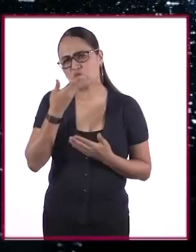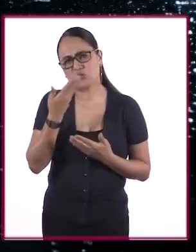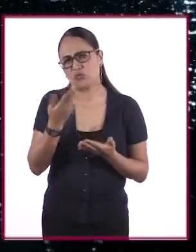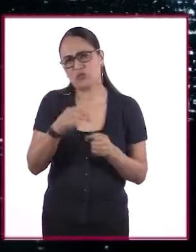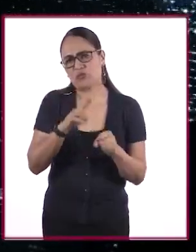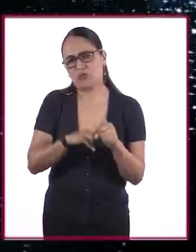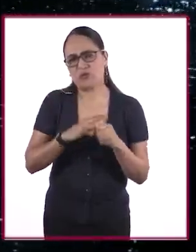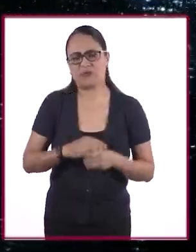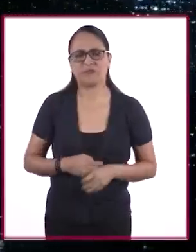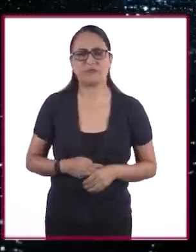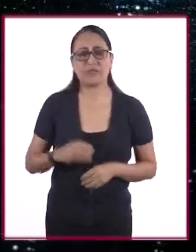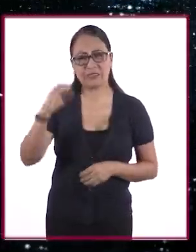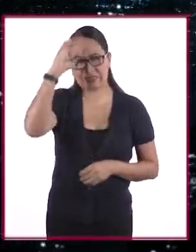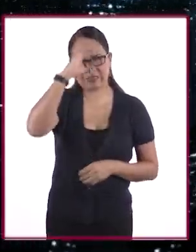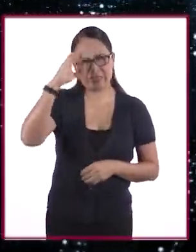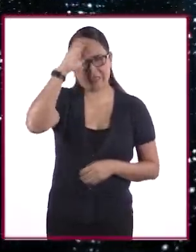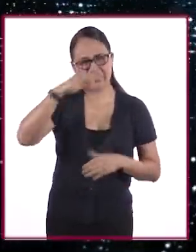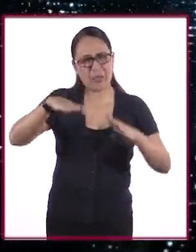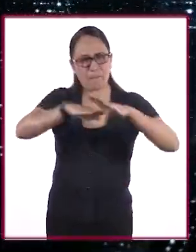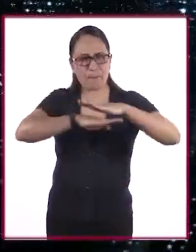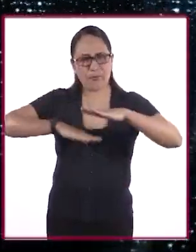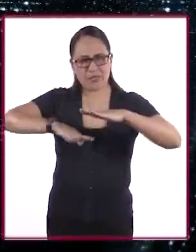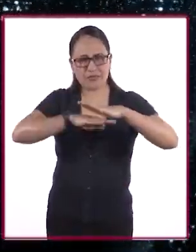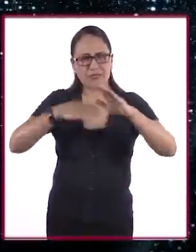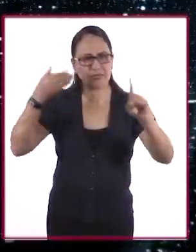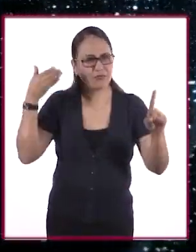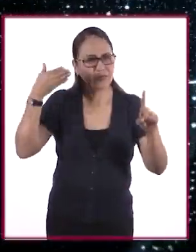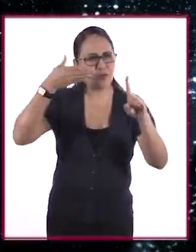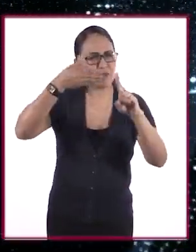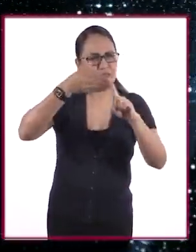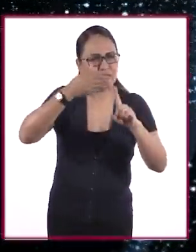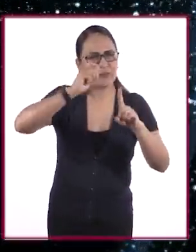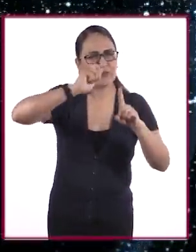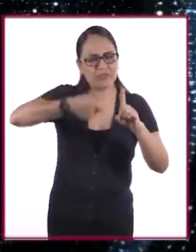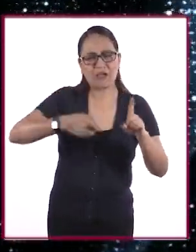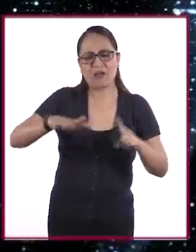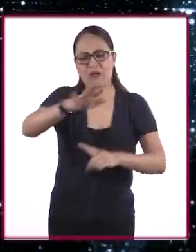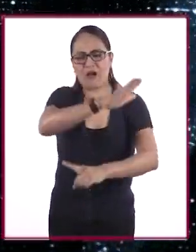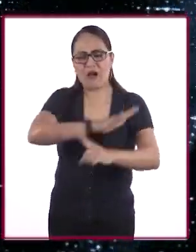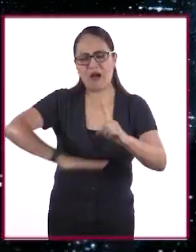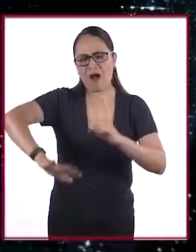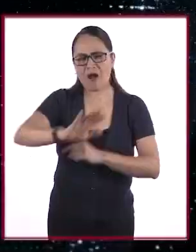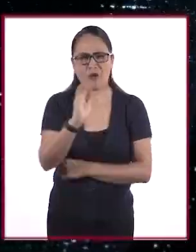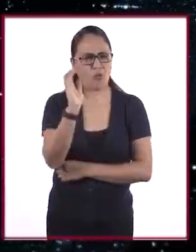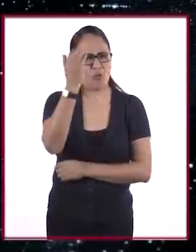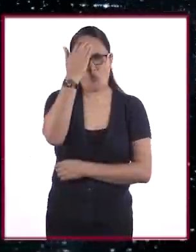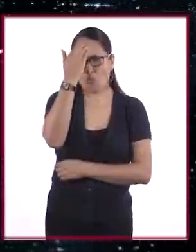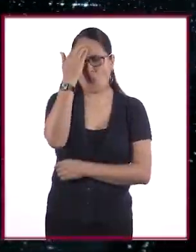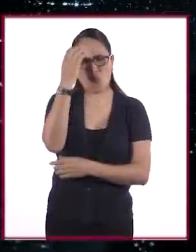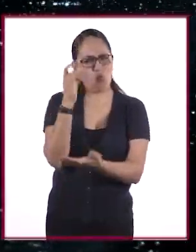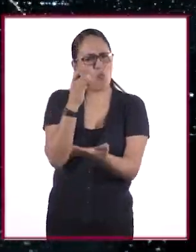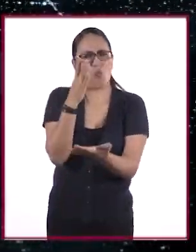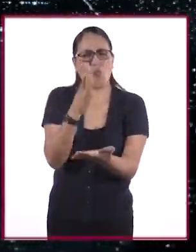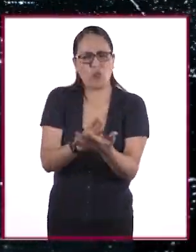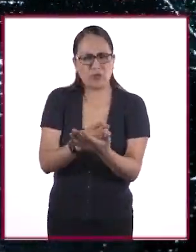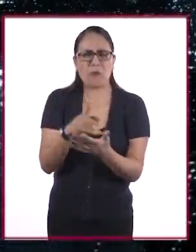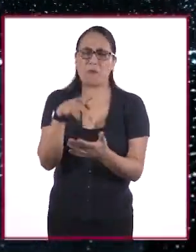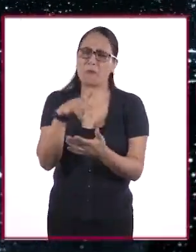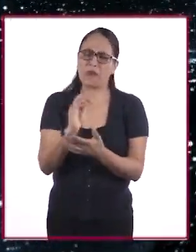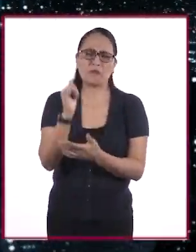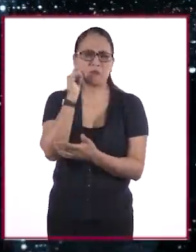La ciencia básica, la que solo tiene como objetivo conocer más sobre la naturaleza, siempre deja